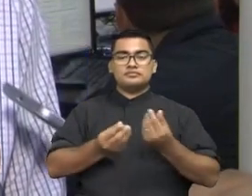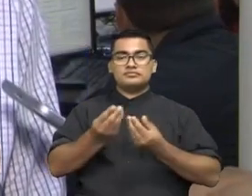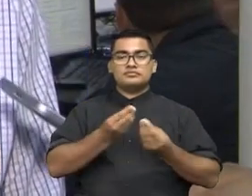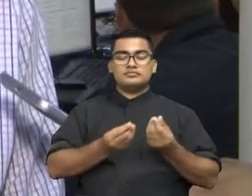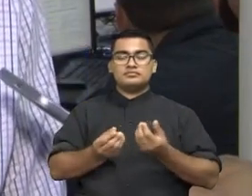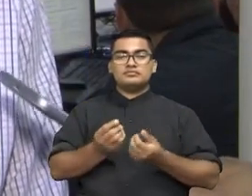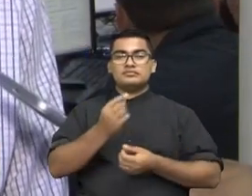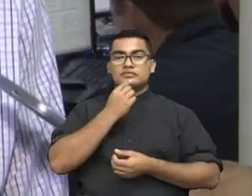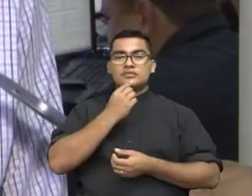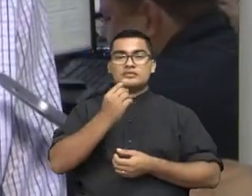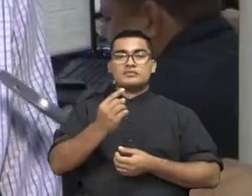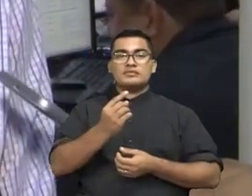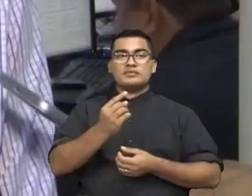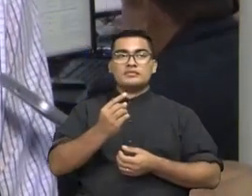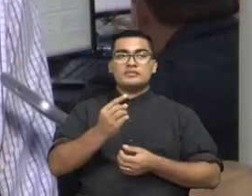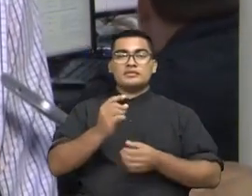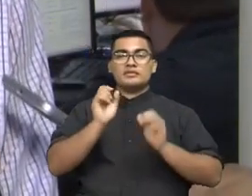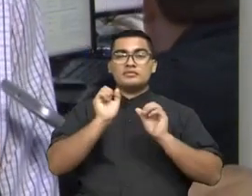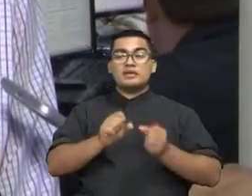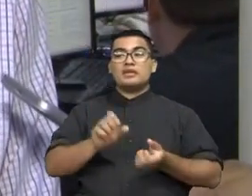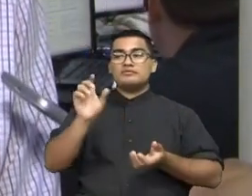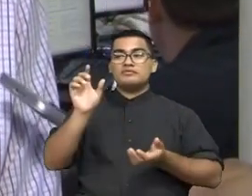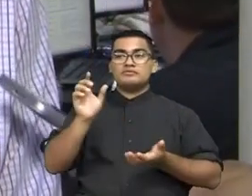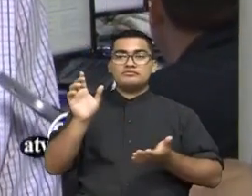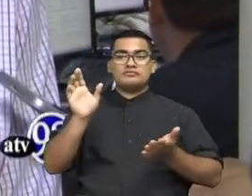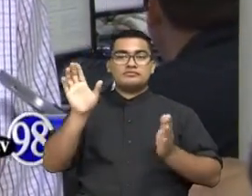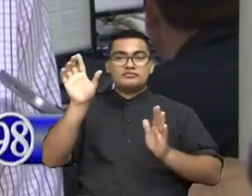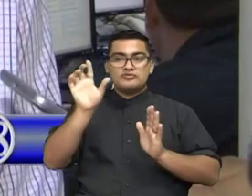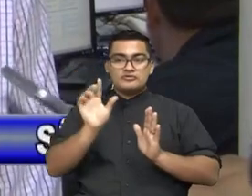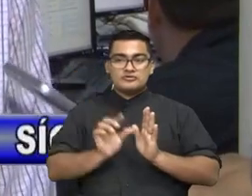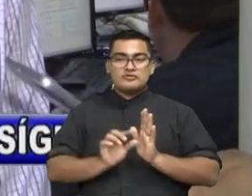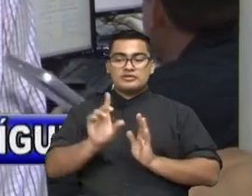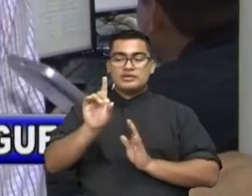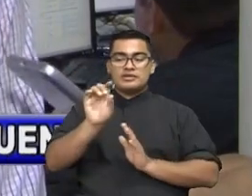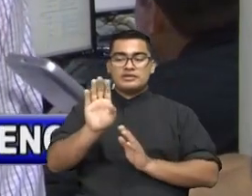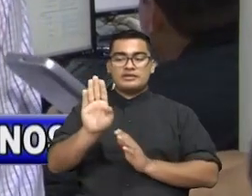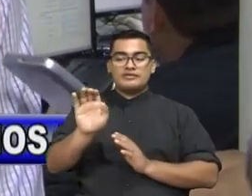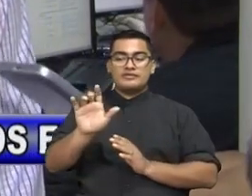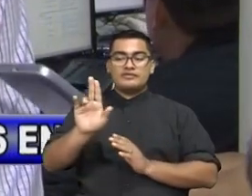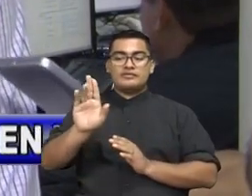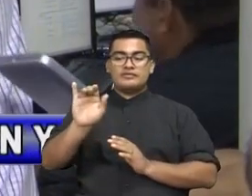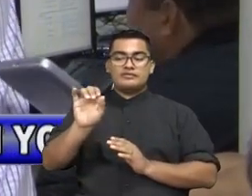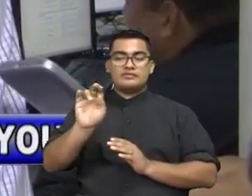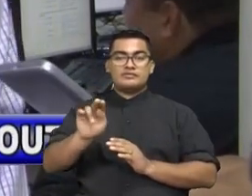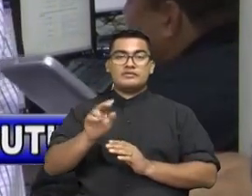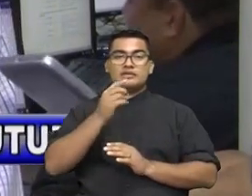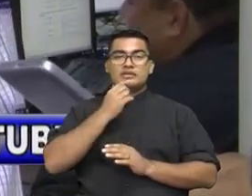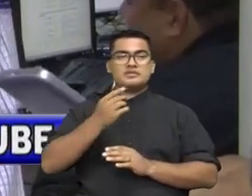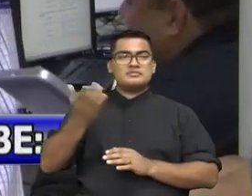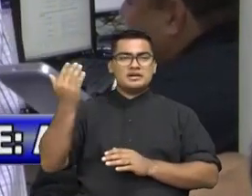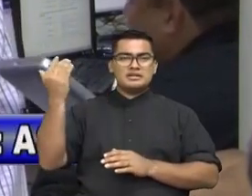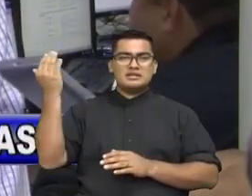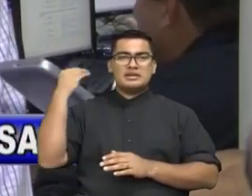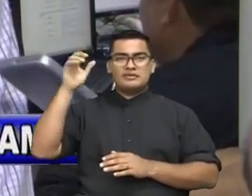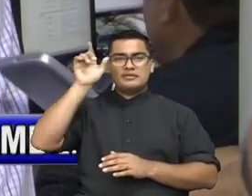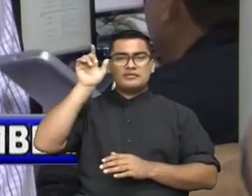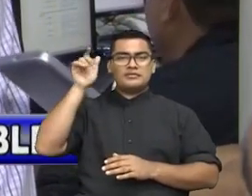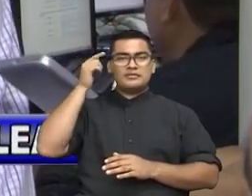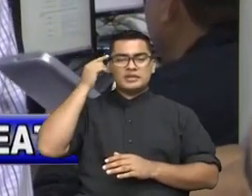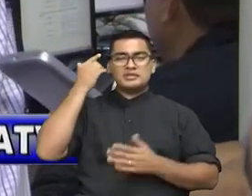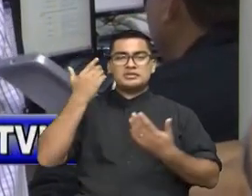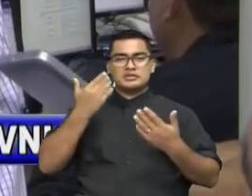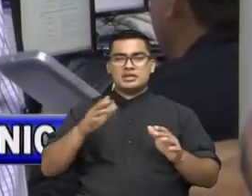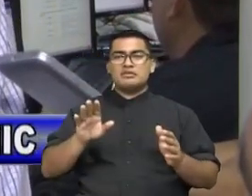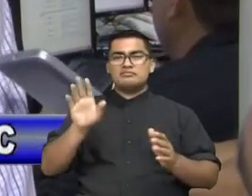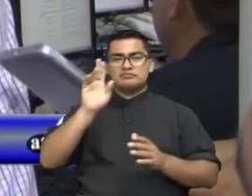la devaluación se reduzca, ¿verdad? Nosotros ya tenemos, desde los gobiernos anteriores venía esta medida de